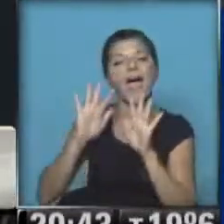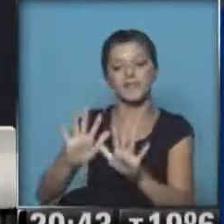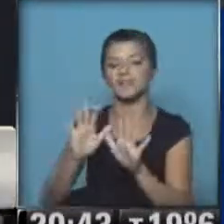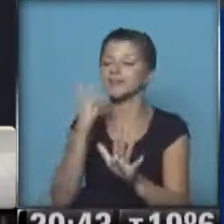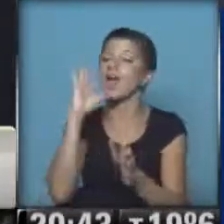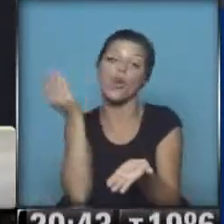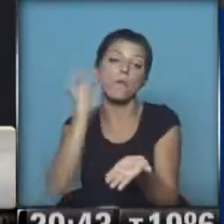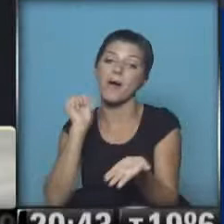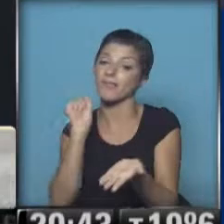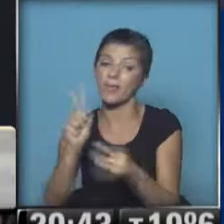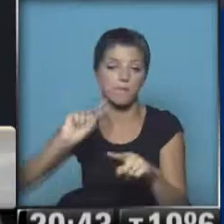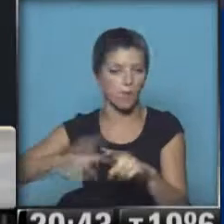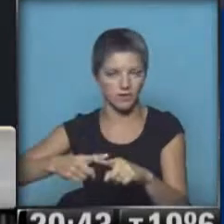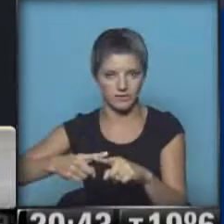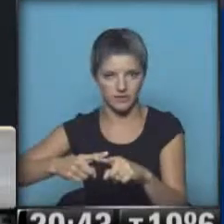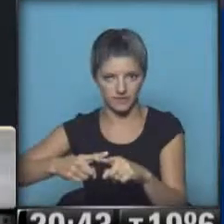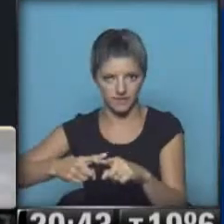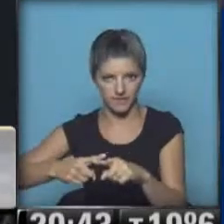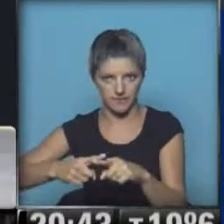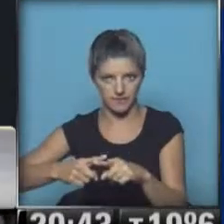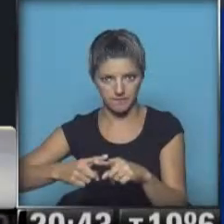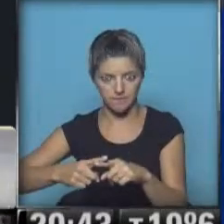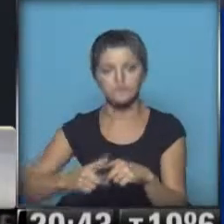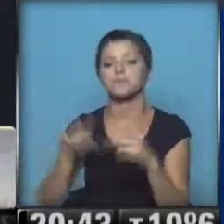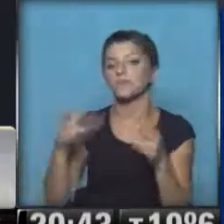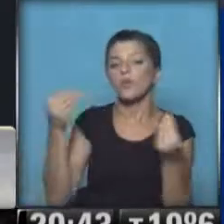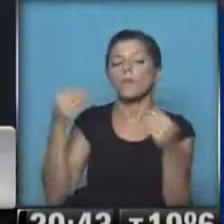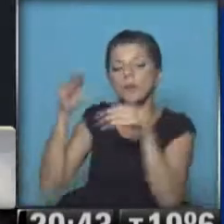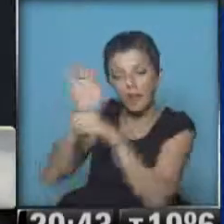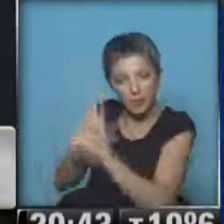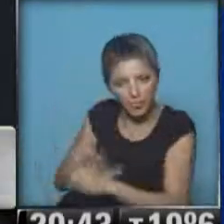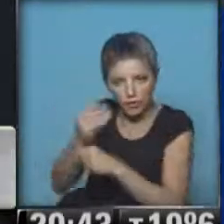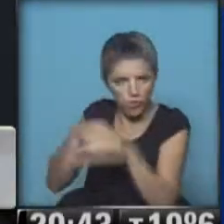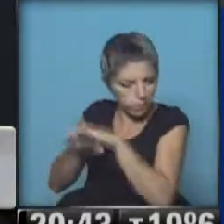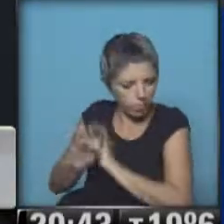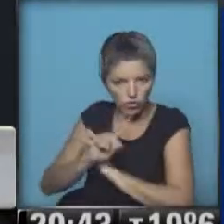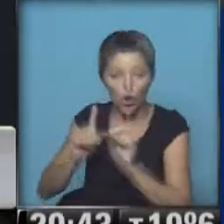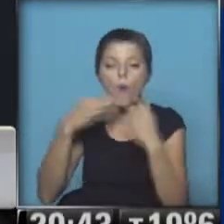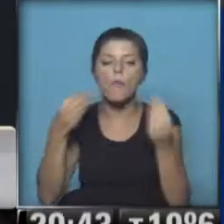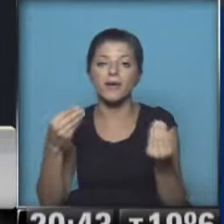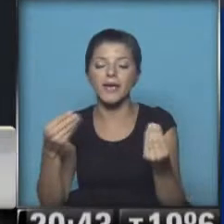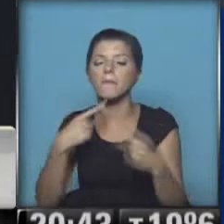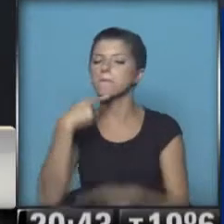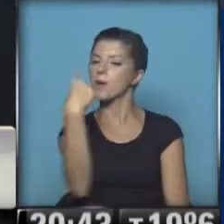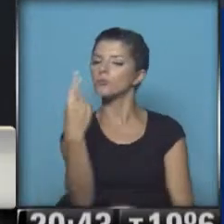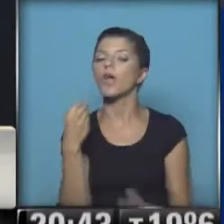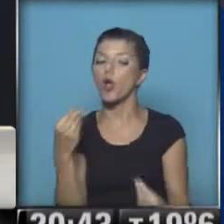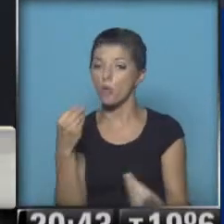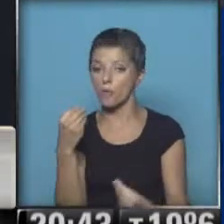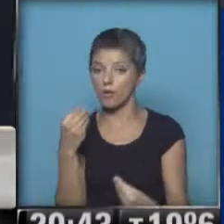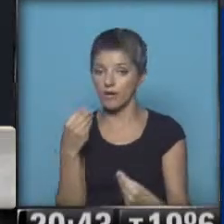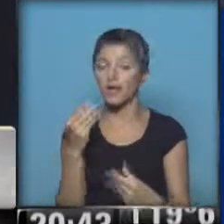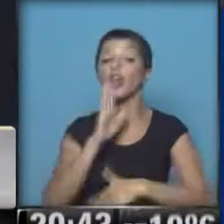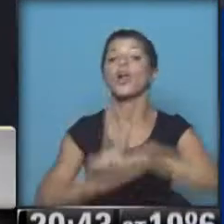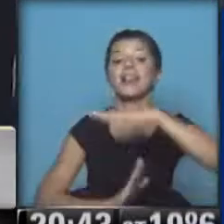más de la política. No hay por qué barrer eso debajo de la alfombra. La gran pregunta es cómo los liderazgos y